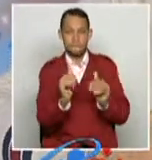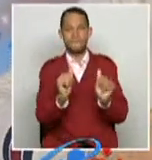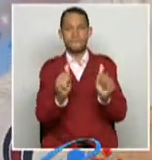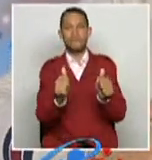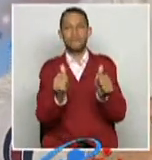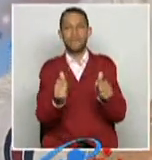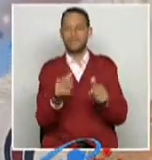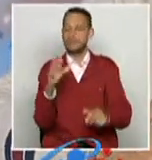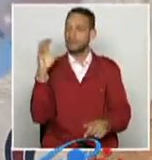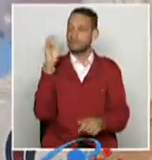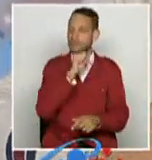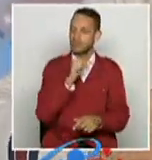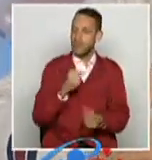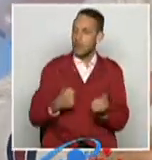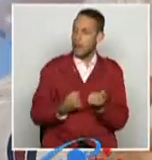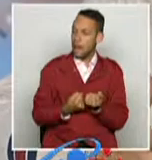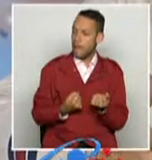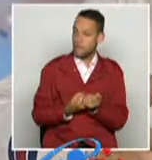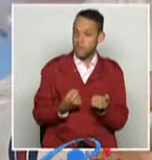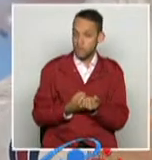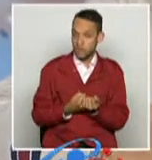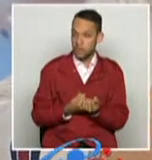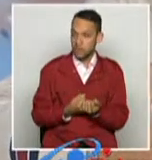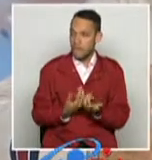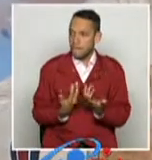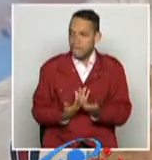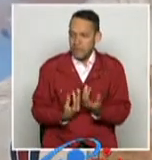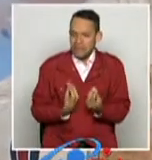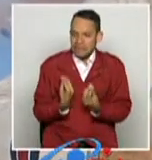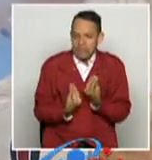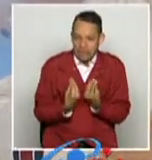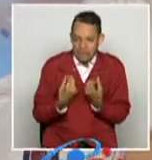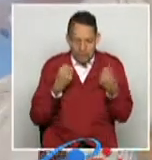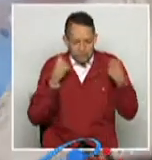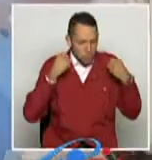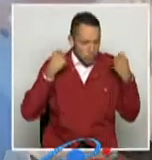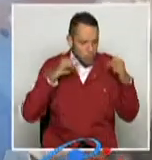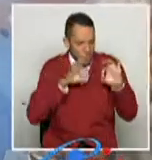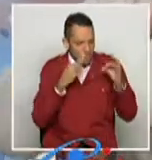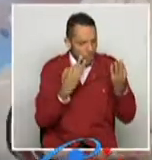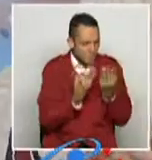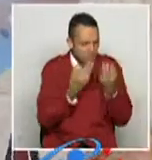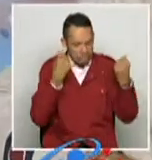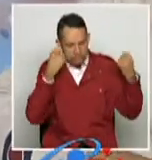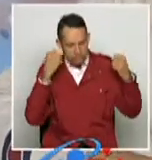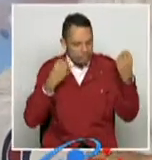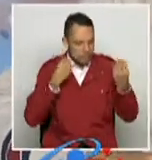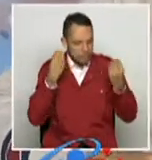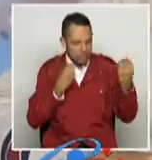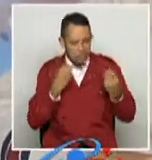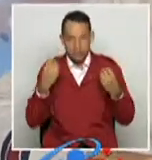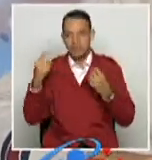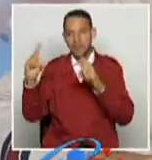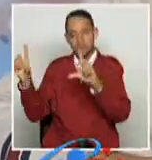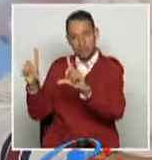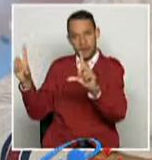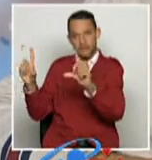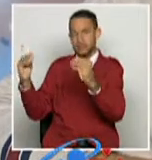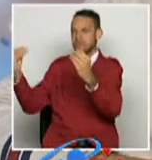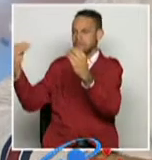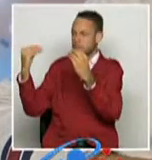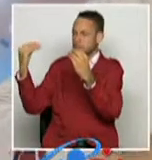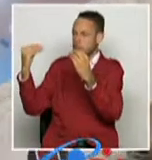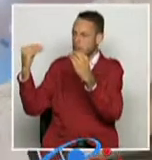entiendan este programa como un apoyo en la prevención y en la educación, y entender todo ese concepto integral, como lo decía Iván,